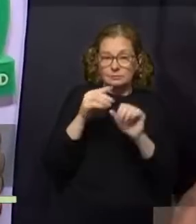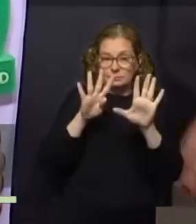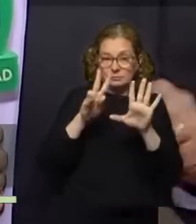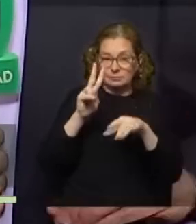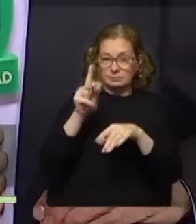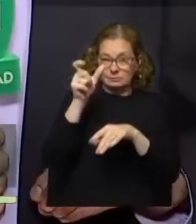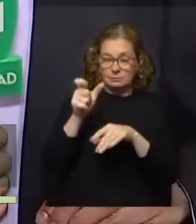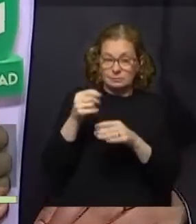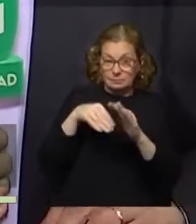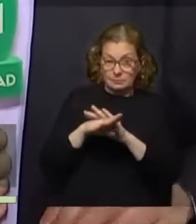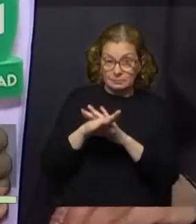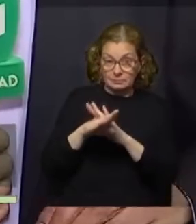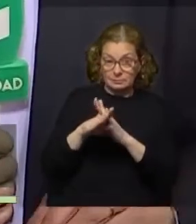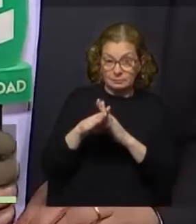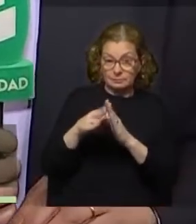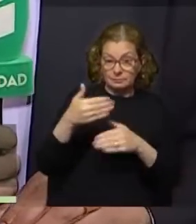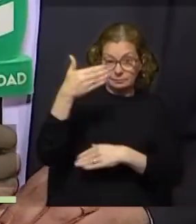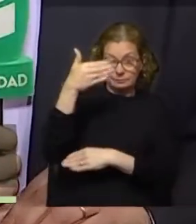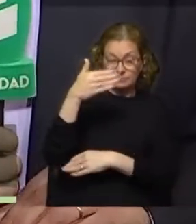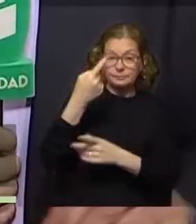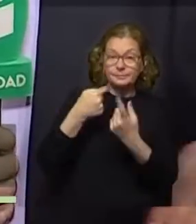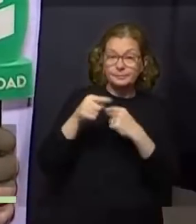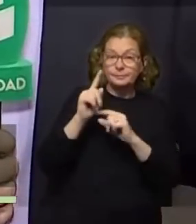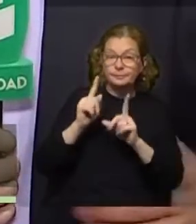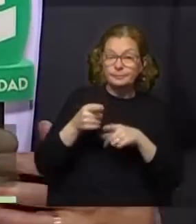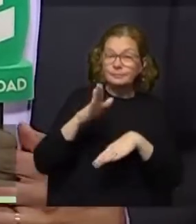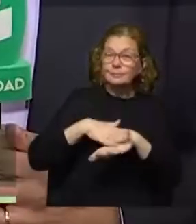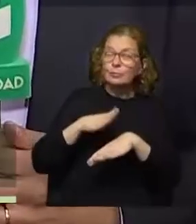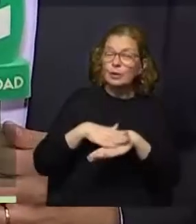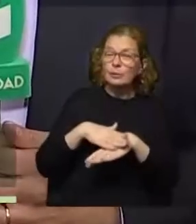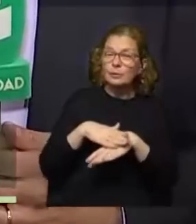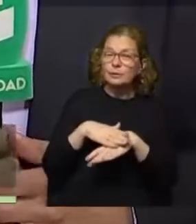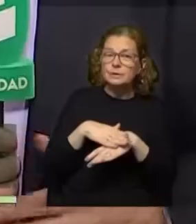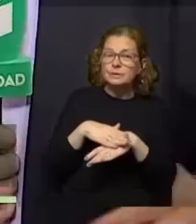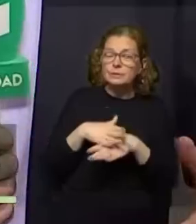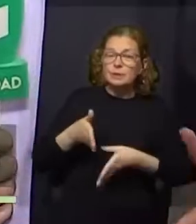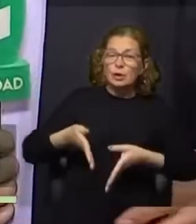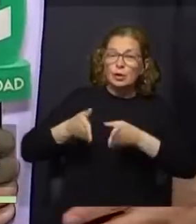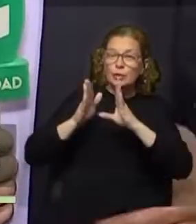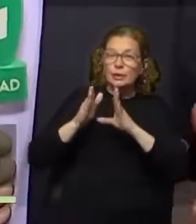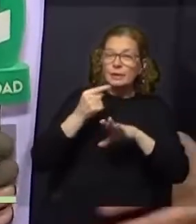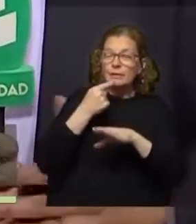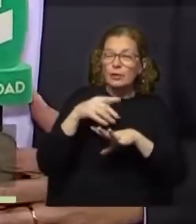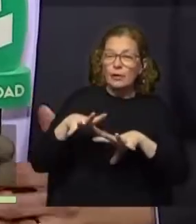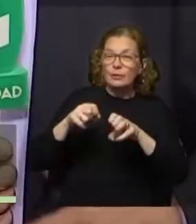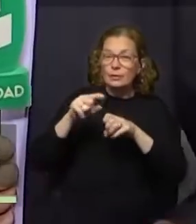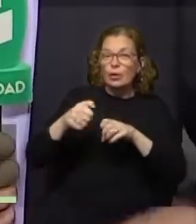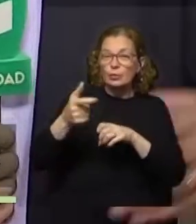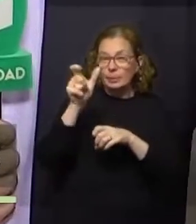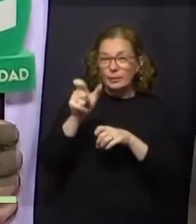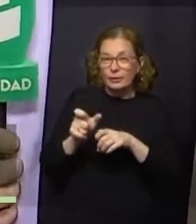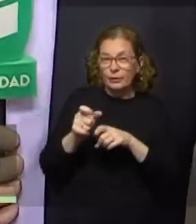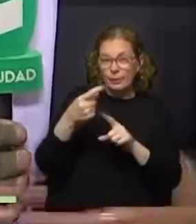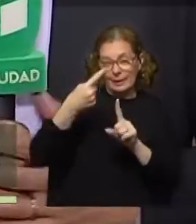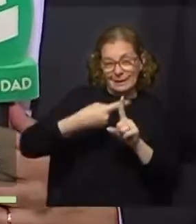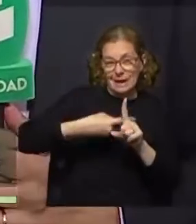personas estaban en este régimen pero también el encargado del Hotel confirmó que había viviendo también otras personas a